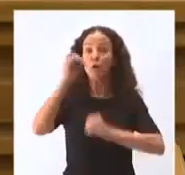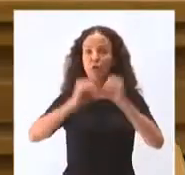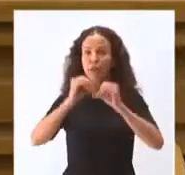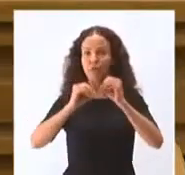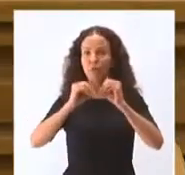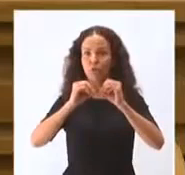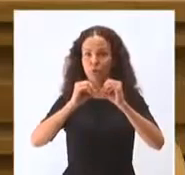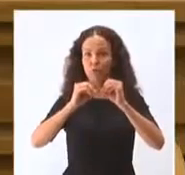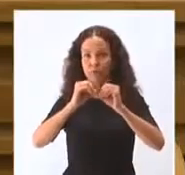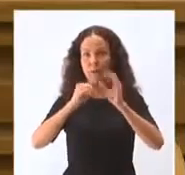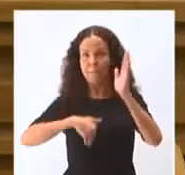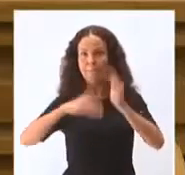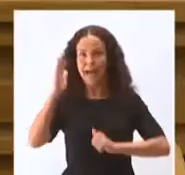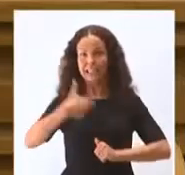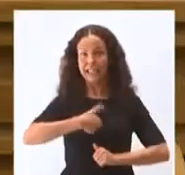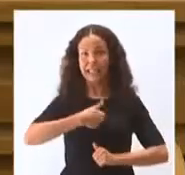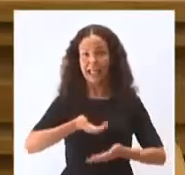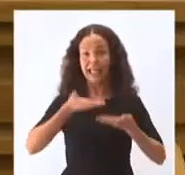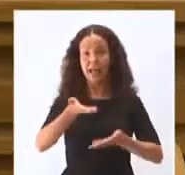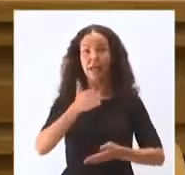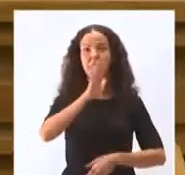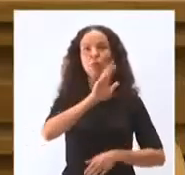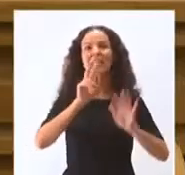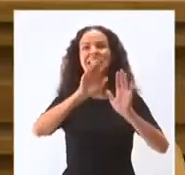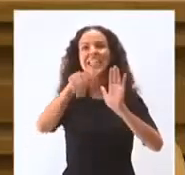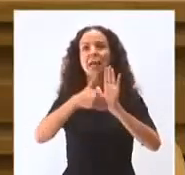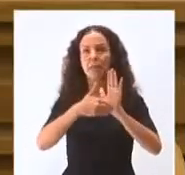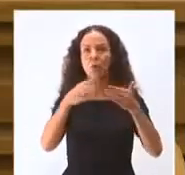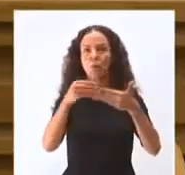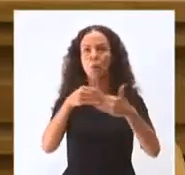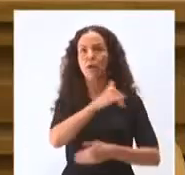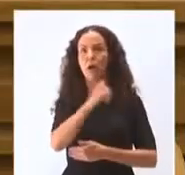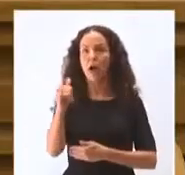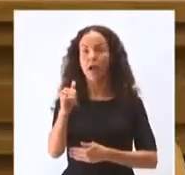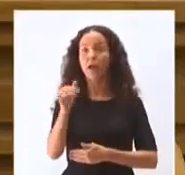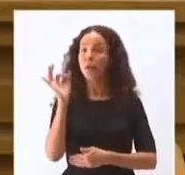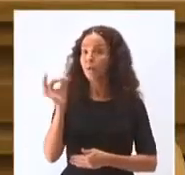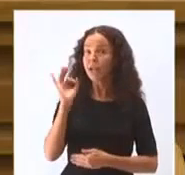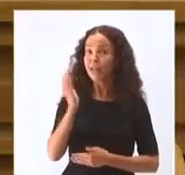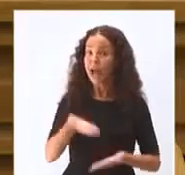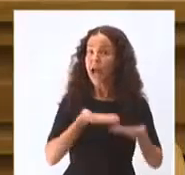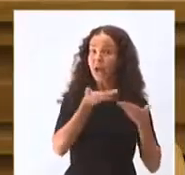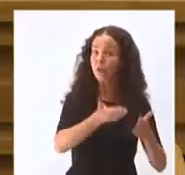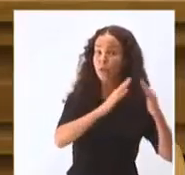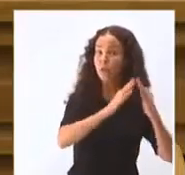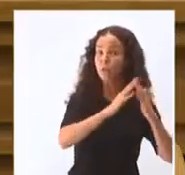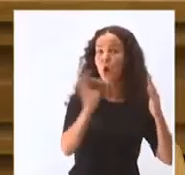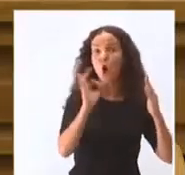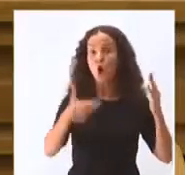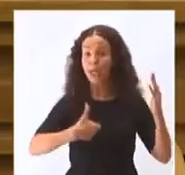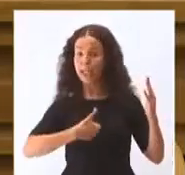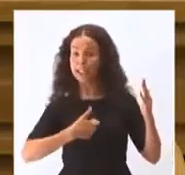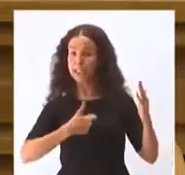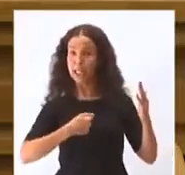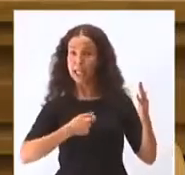entre la existencia cincuenta y siete mil usuarios aunque es verdad que tanto en ayuda a domicilio como en el concepto de teleasistencia